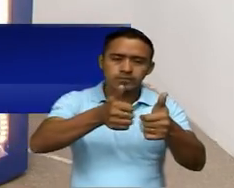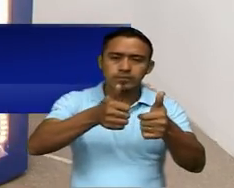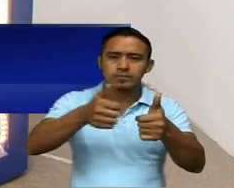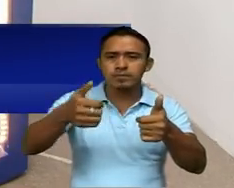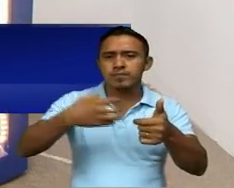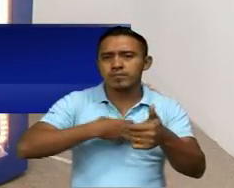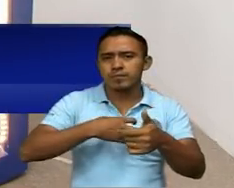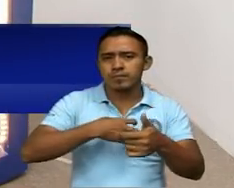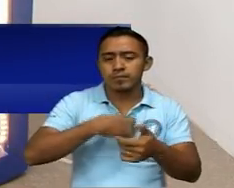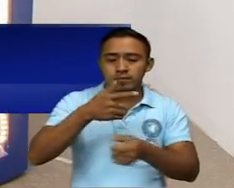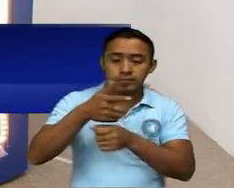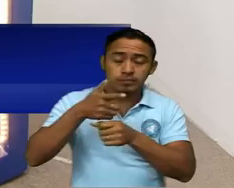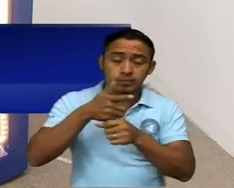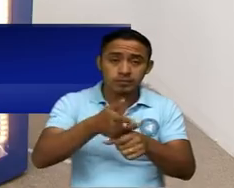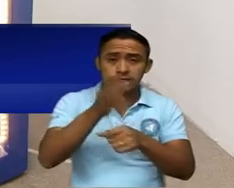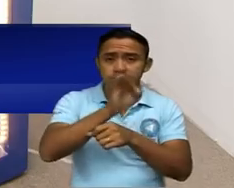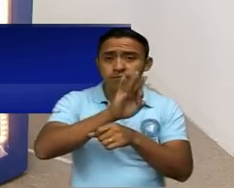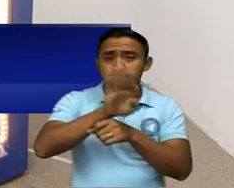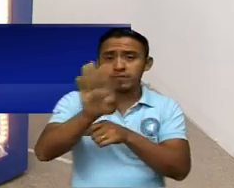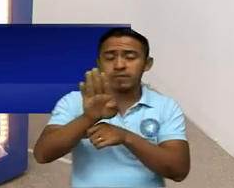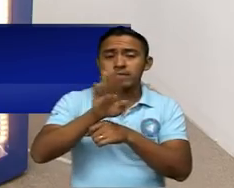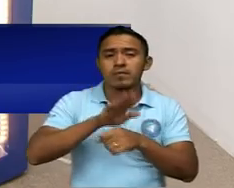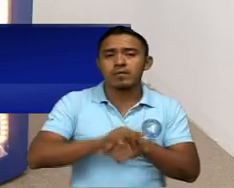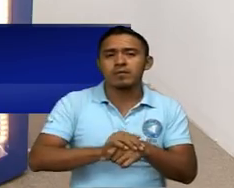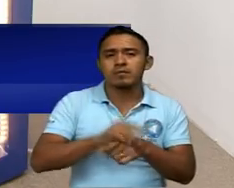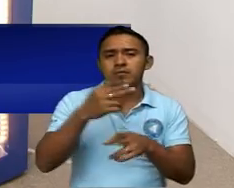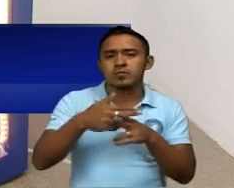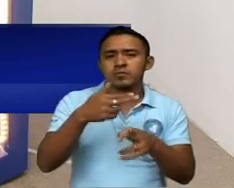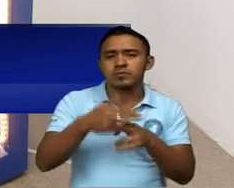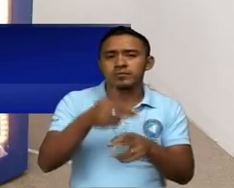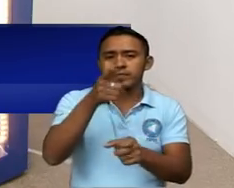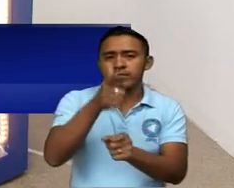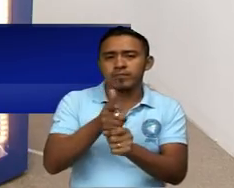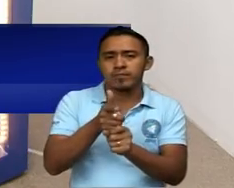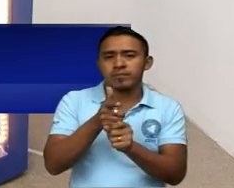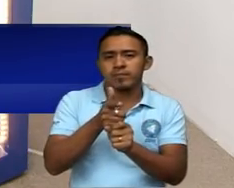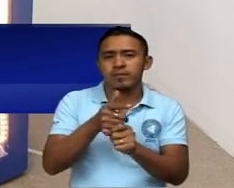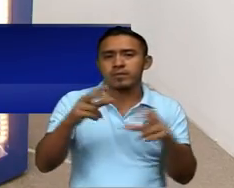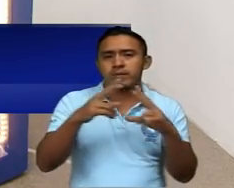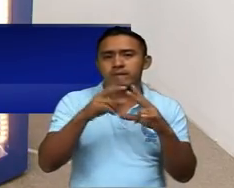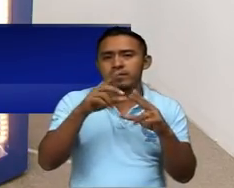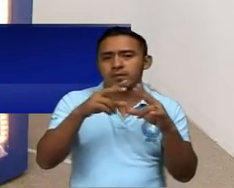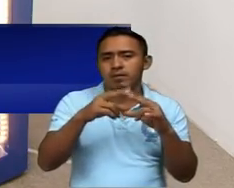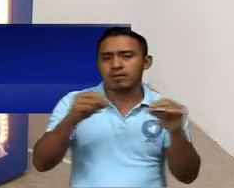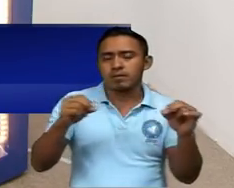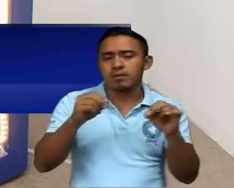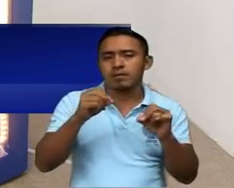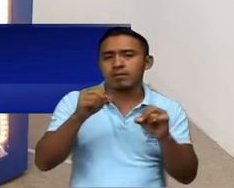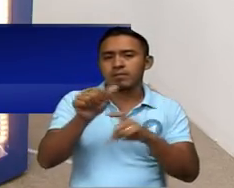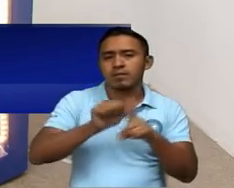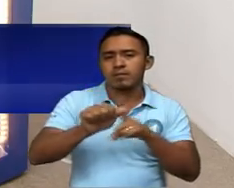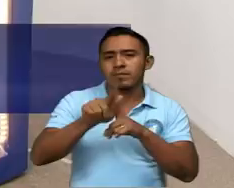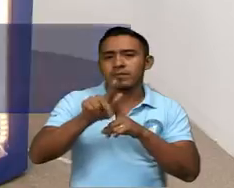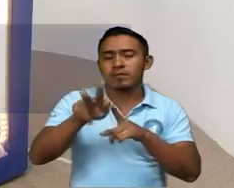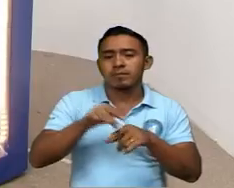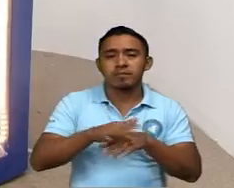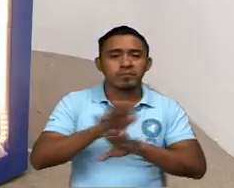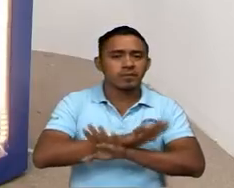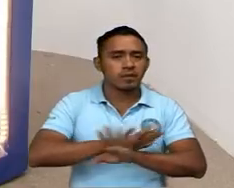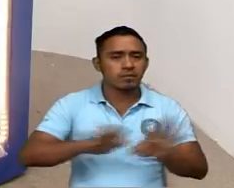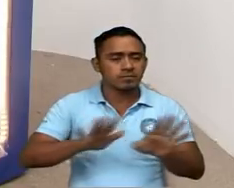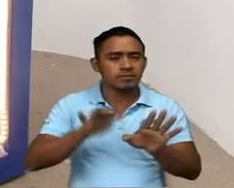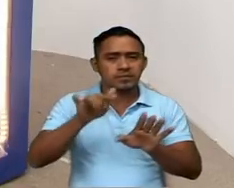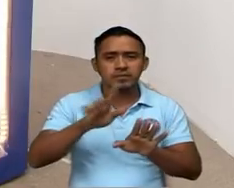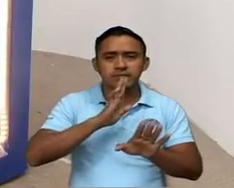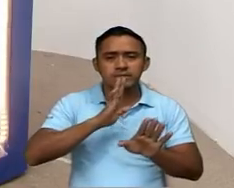través de nuestra transmisión simultánea en nuestra red social de Facebook, donde usted nos puede encontrar con el nombre de Canal Parlamentario Nicaragua. Sin más dilaciones, les